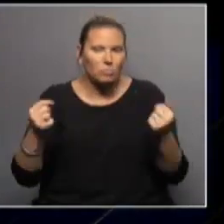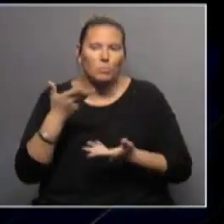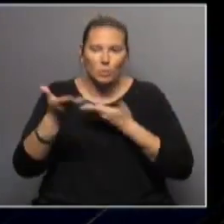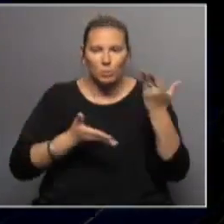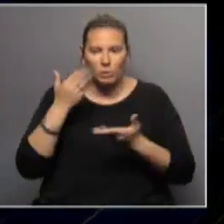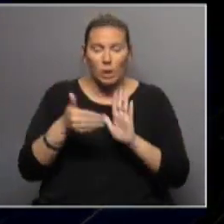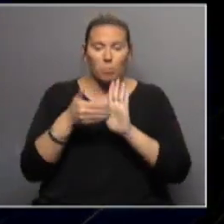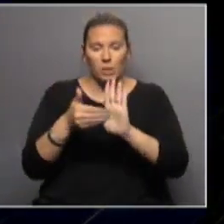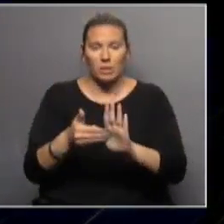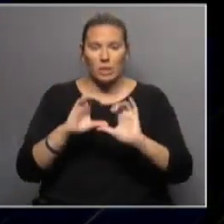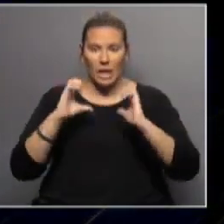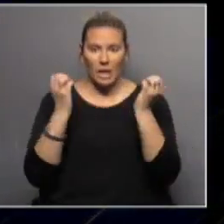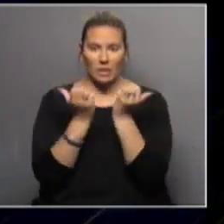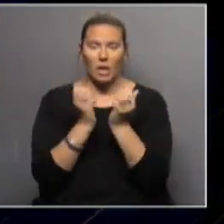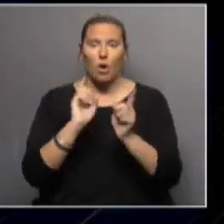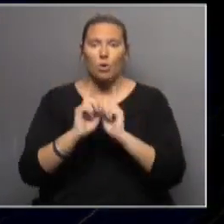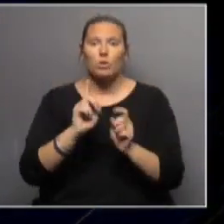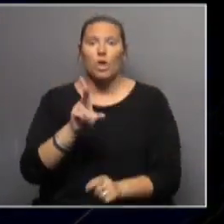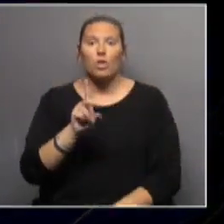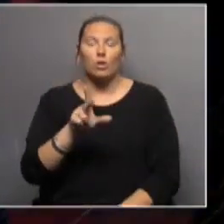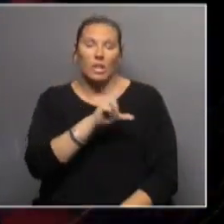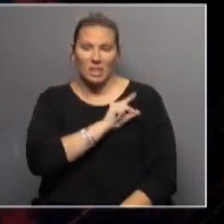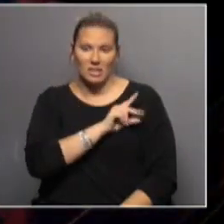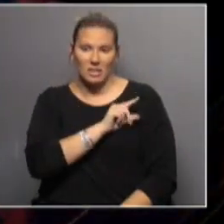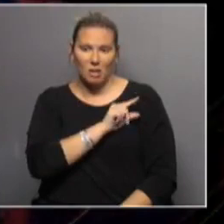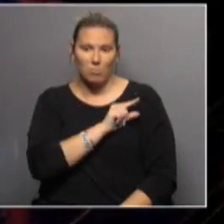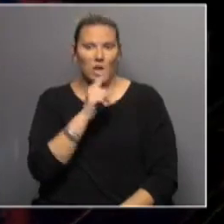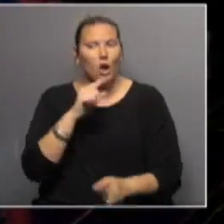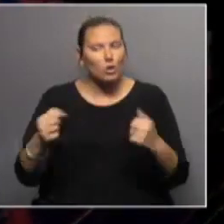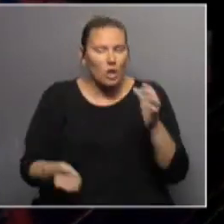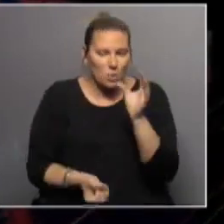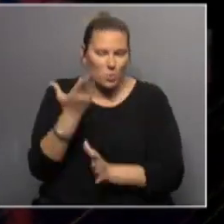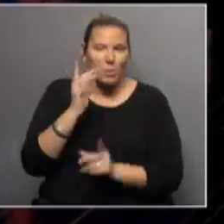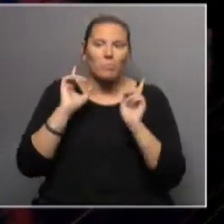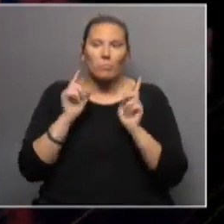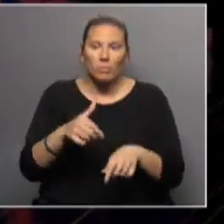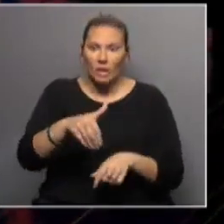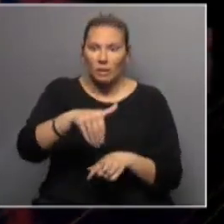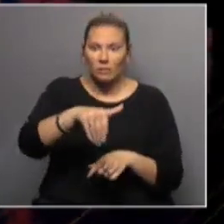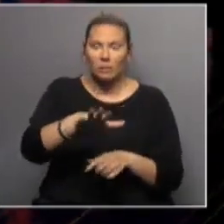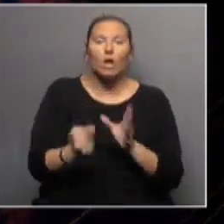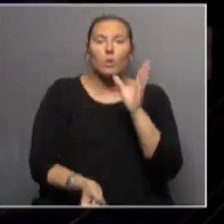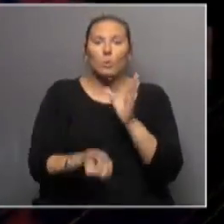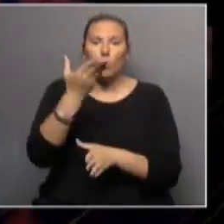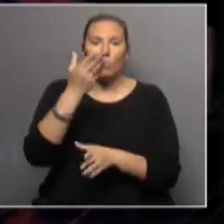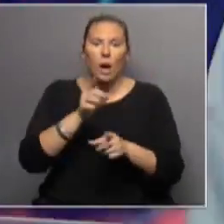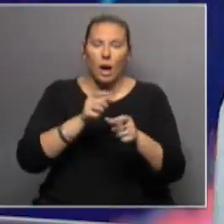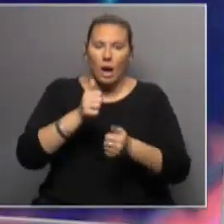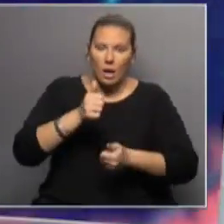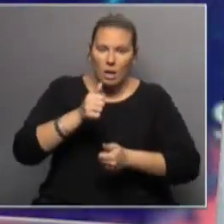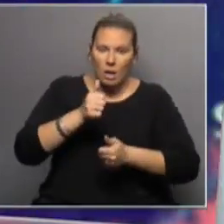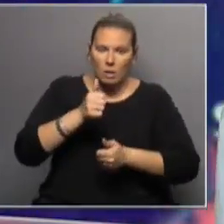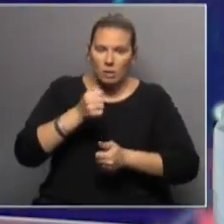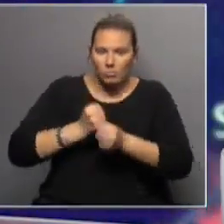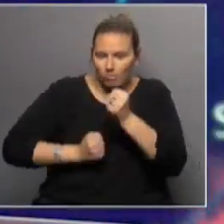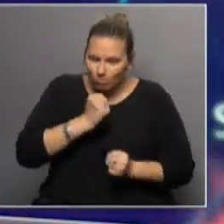se presenta en el Estadio Centenario el 11 y 12 de diciembre y están llenos de materiales nuevos. Y atención que se viene una nueva edición de la carrera San Felipe